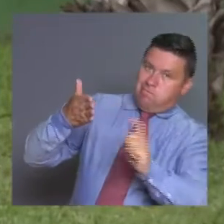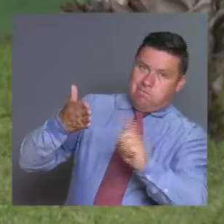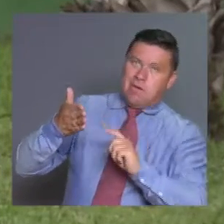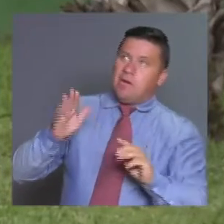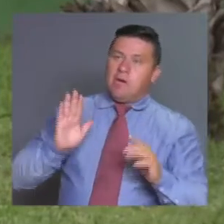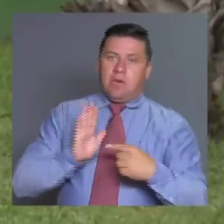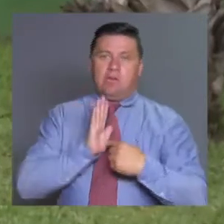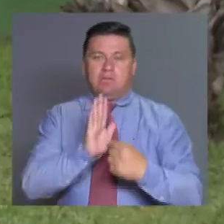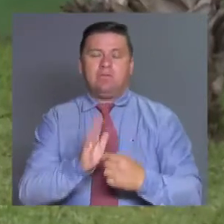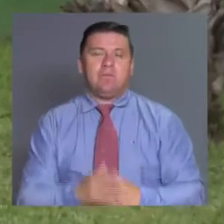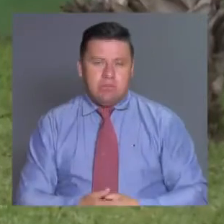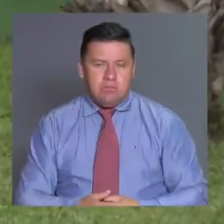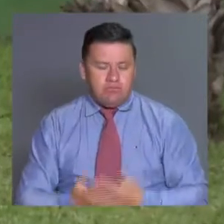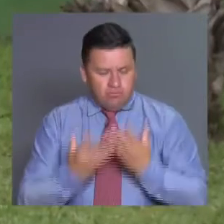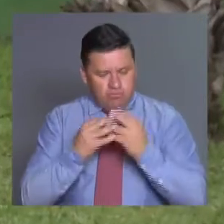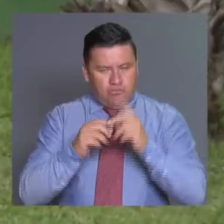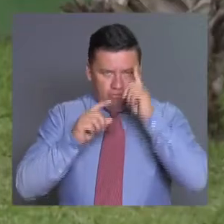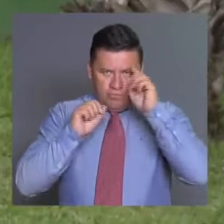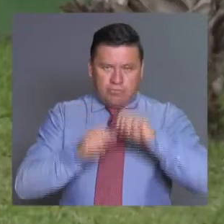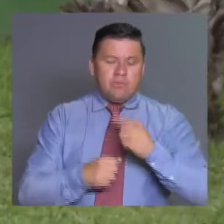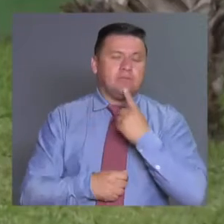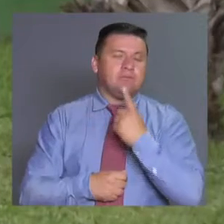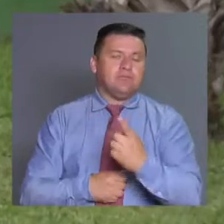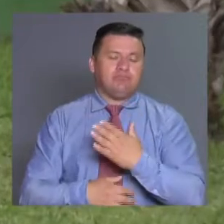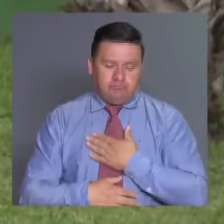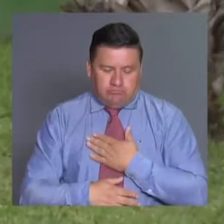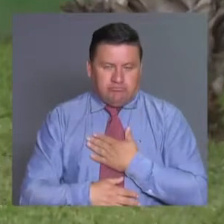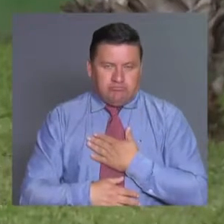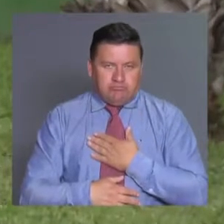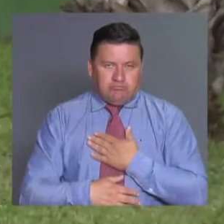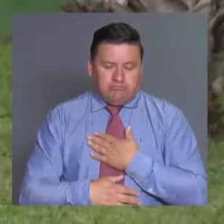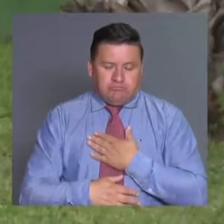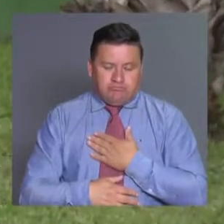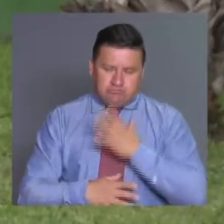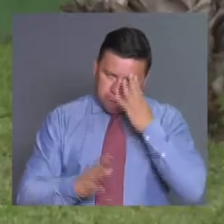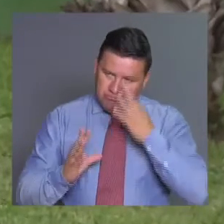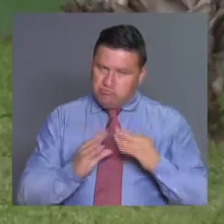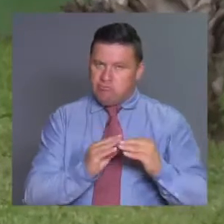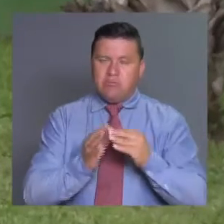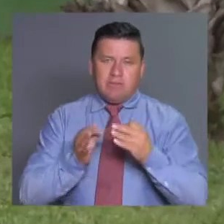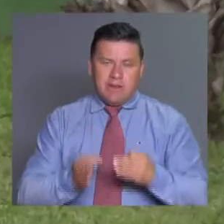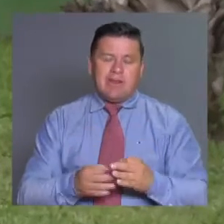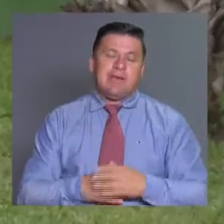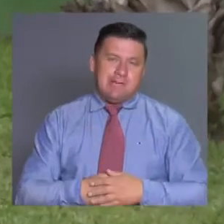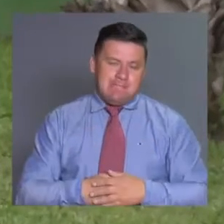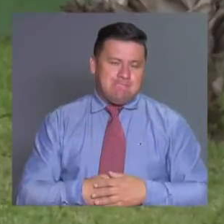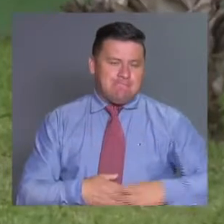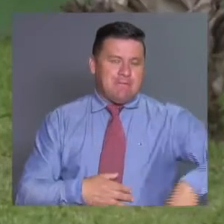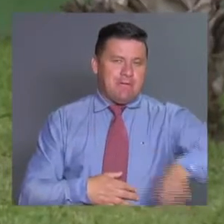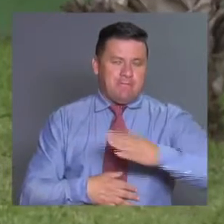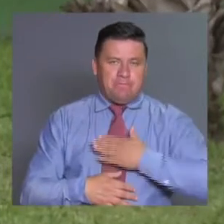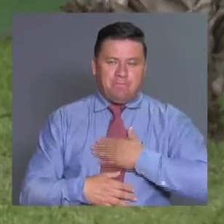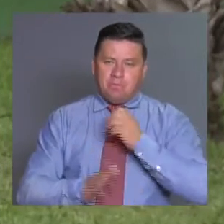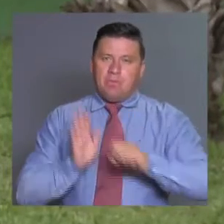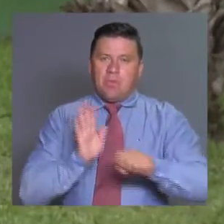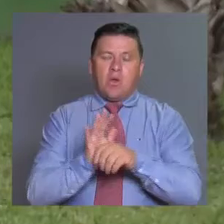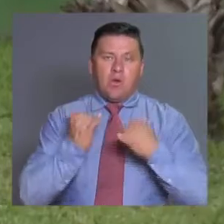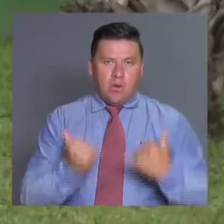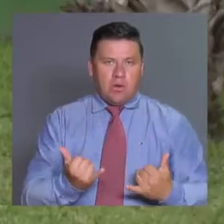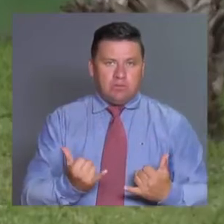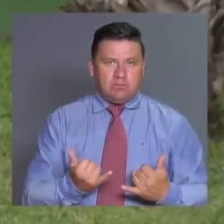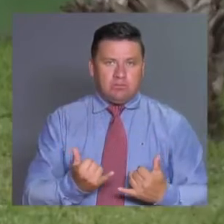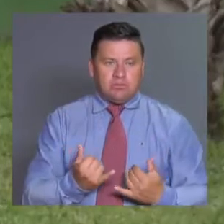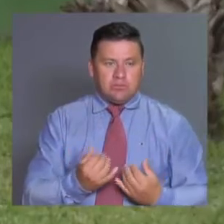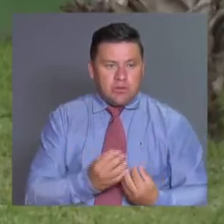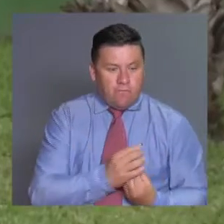orito que es la forma de poder decir que nos estamos reconciliando y que realmente uno de nuestros eslogan que tenía era si